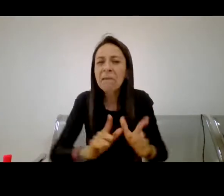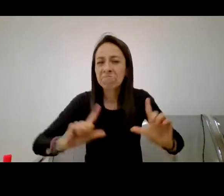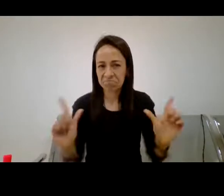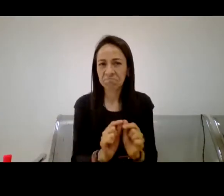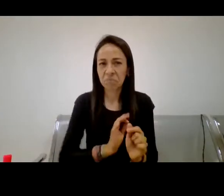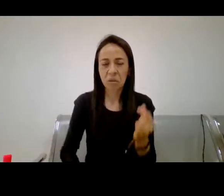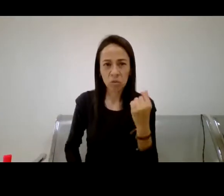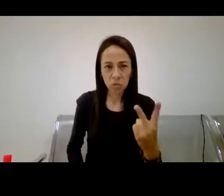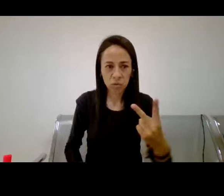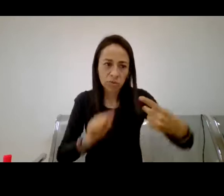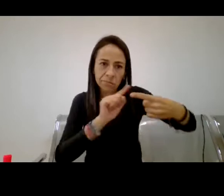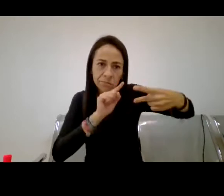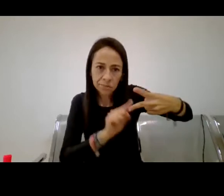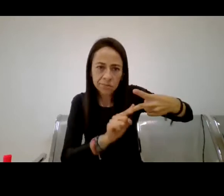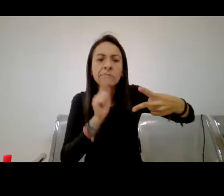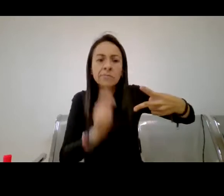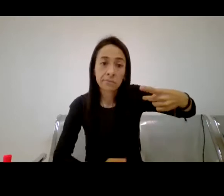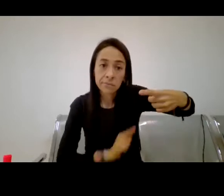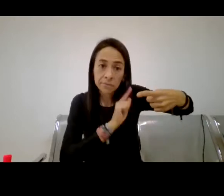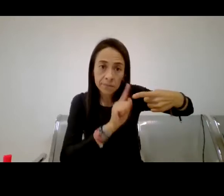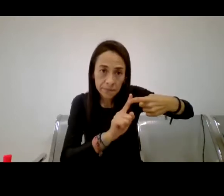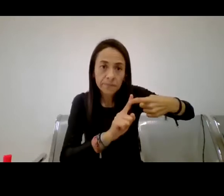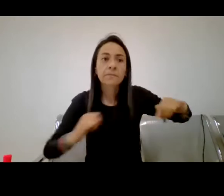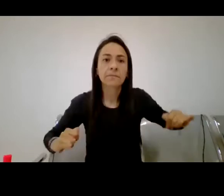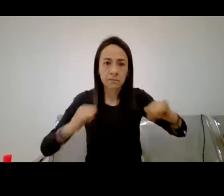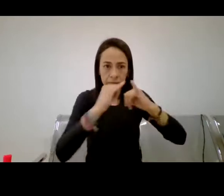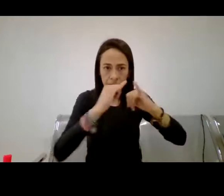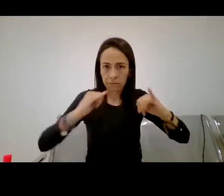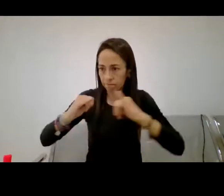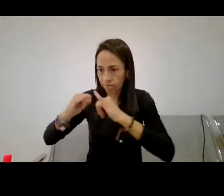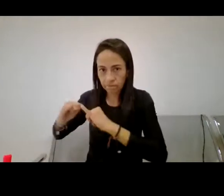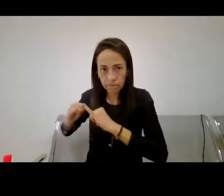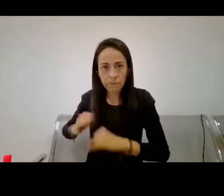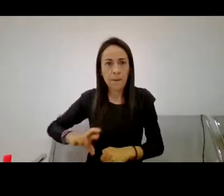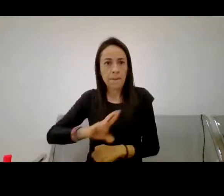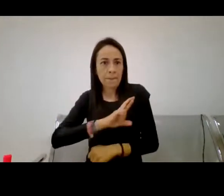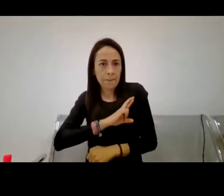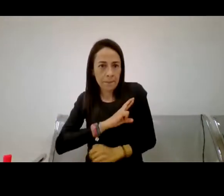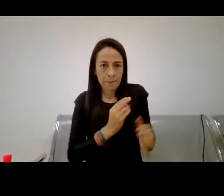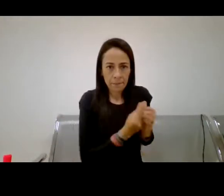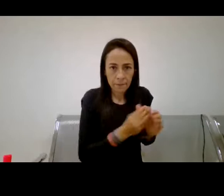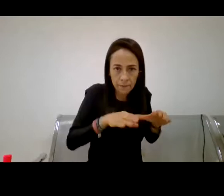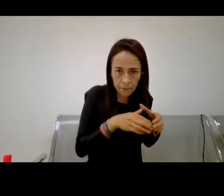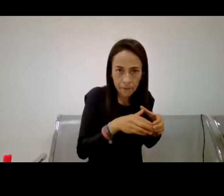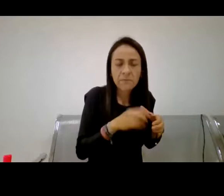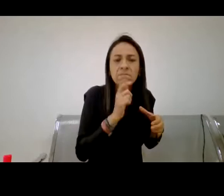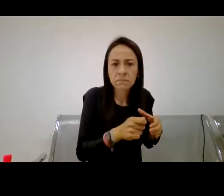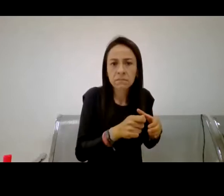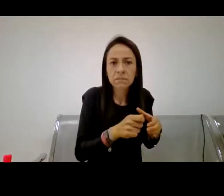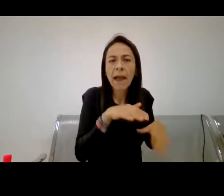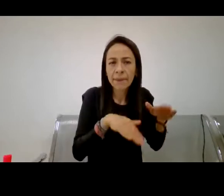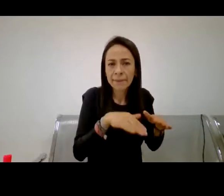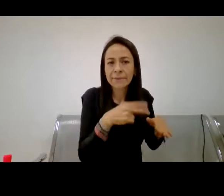las instituciones de carácter privado hacen actividades de interés público, ¿no?